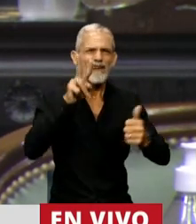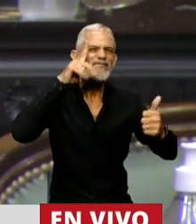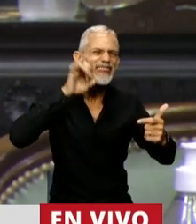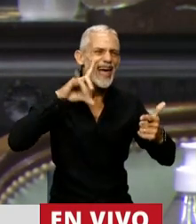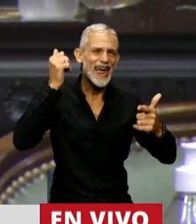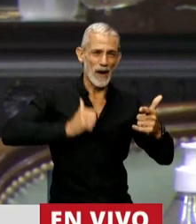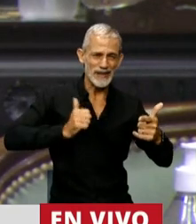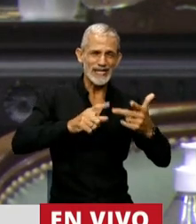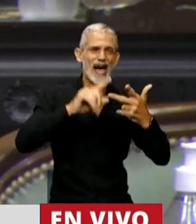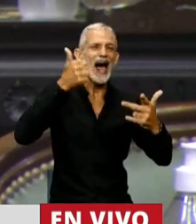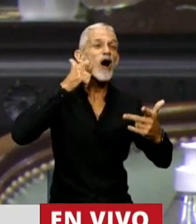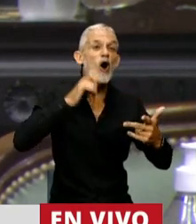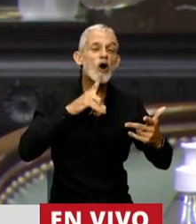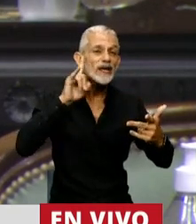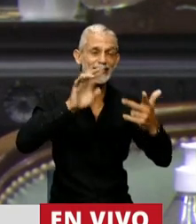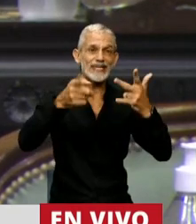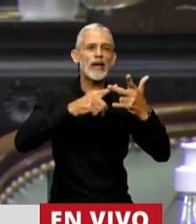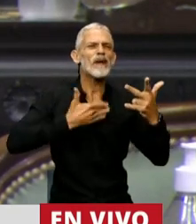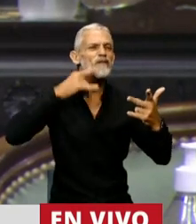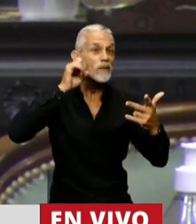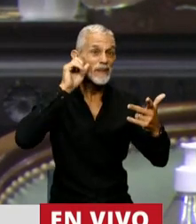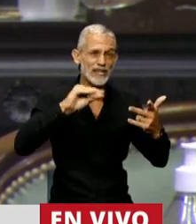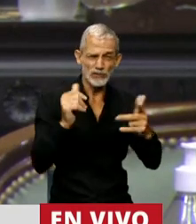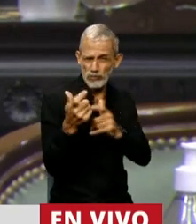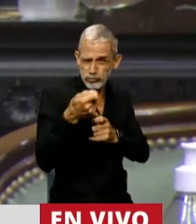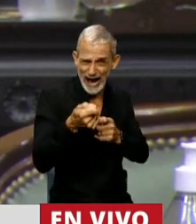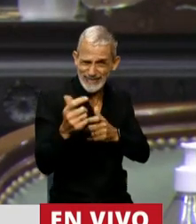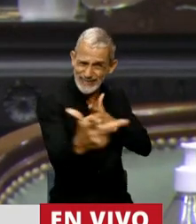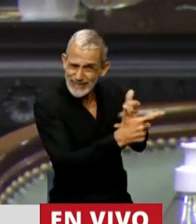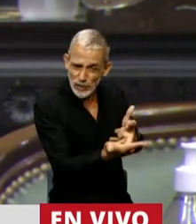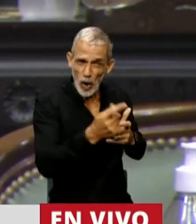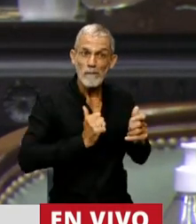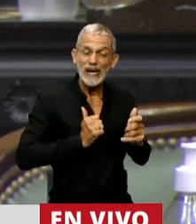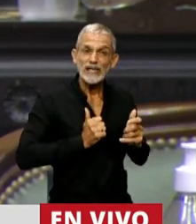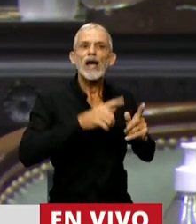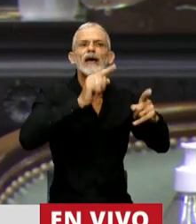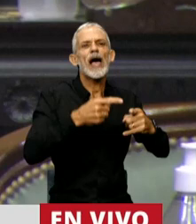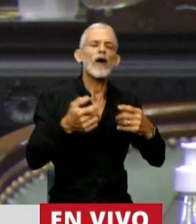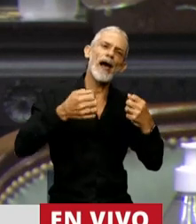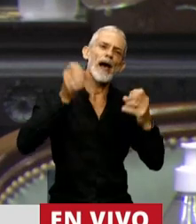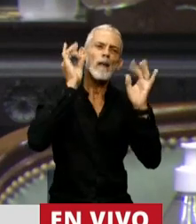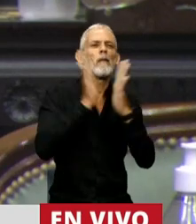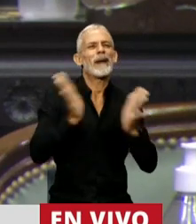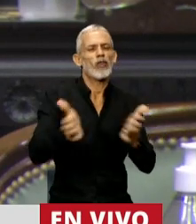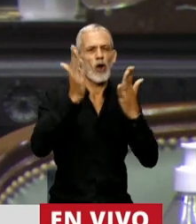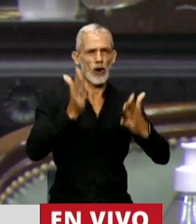Videla, a Massera, a Agosti y también a Firmenich. Entonces no vengan a reescribir la historia.